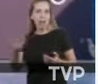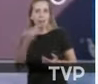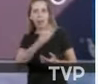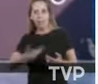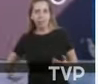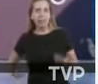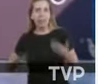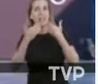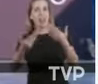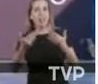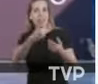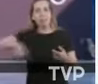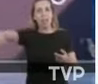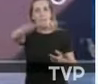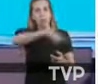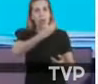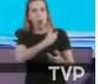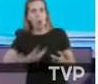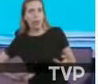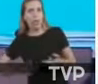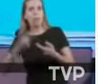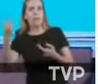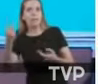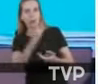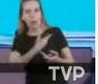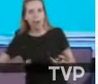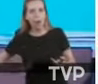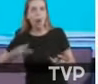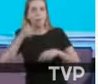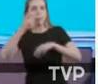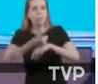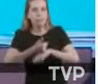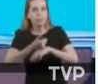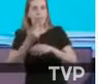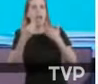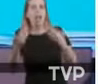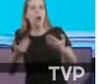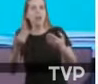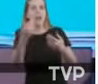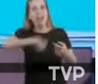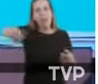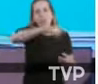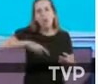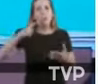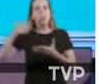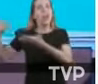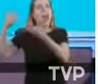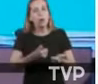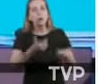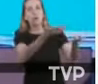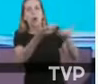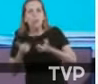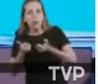todos los gobernadores, vicegobernadores, gobernadora presente, por el apoyo, por el involucramiento en este proceso